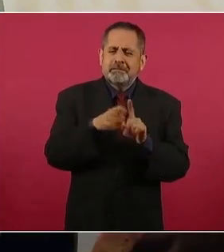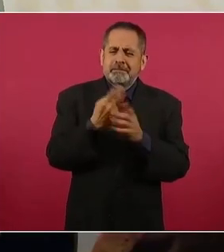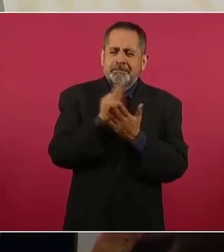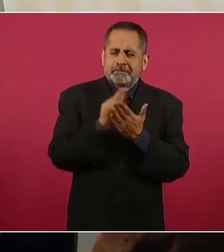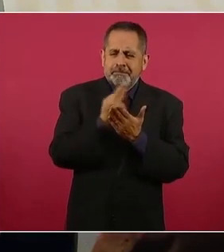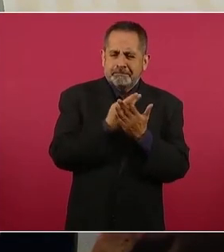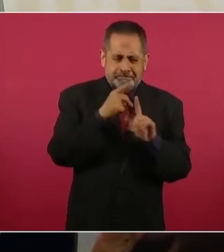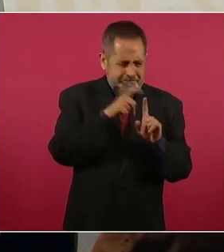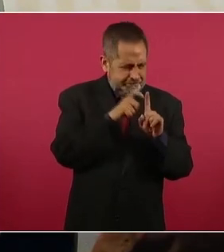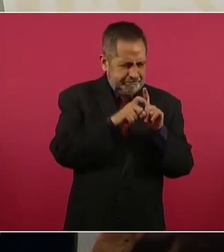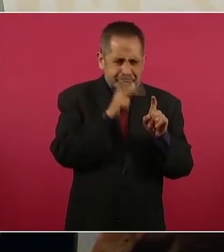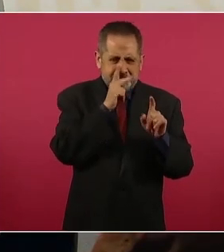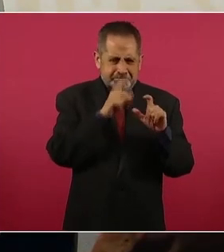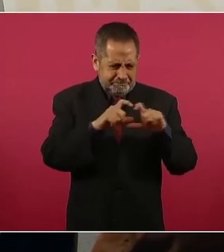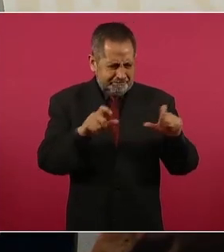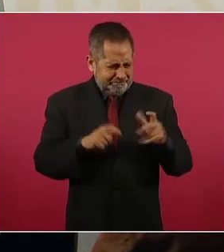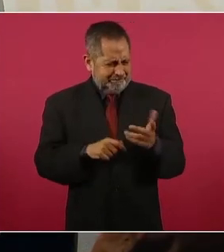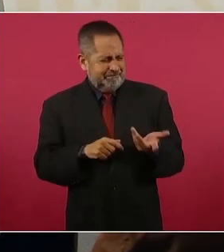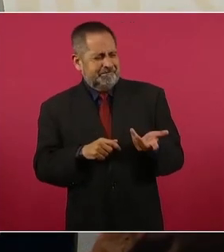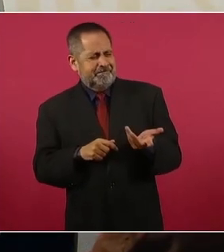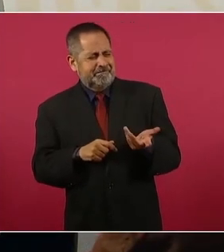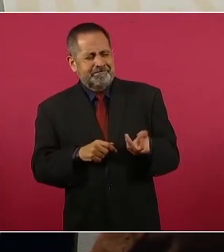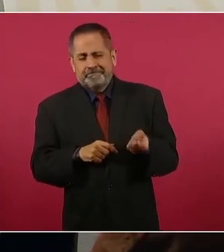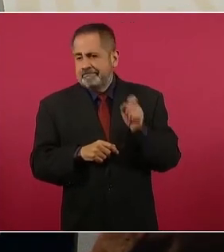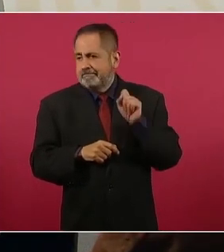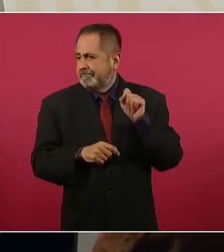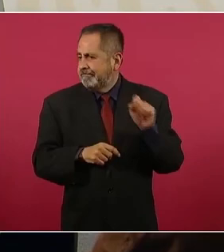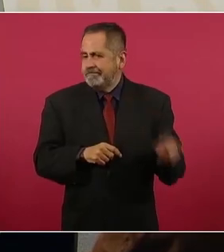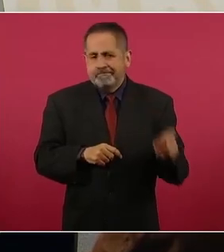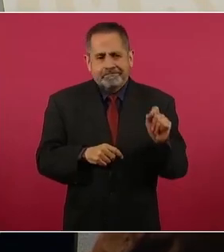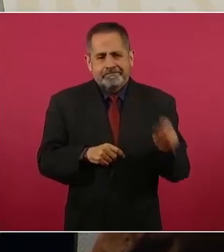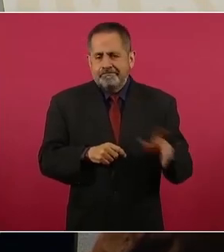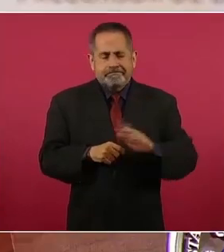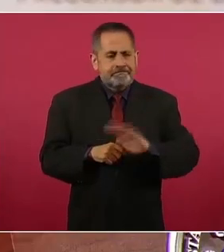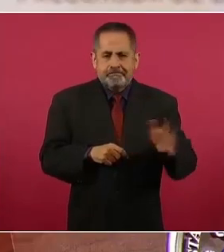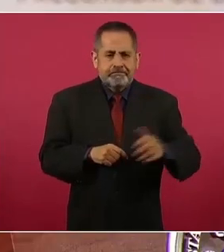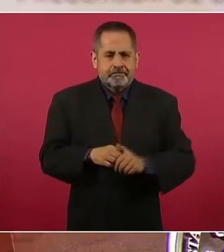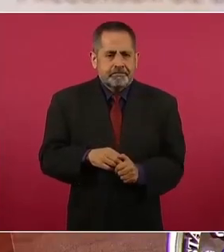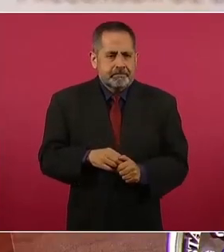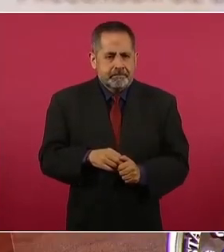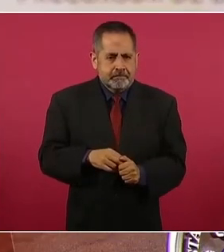texto, porque tiene que ver con lo mismo, de